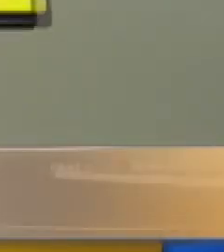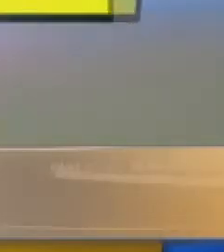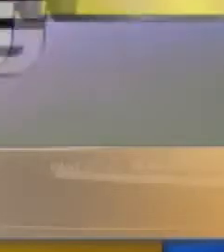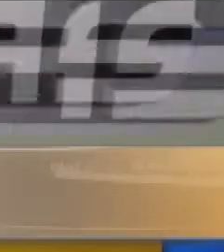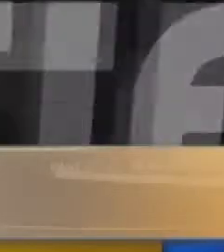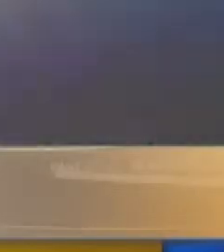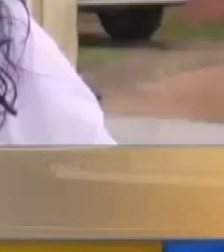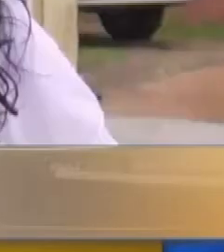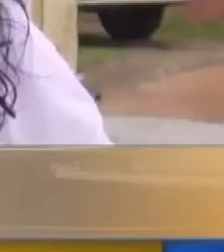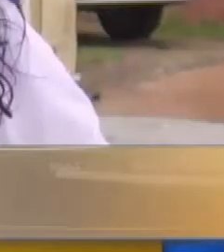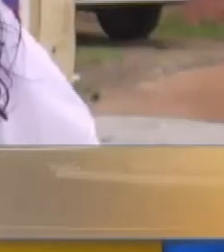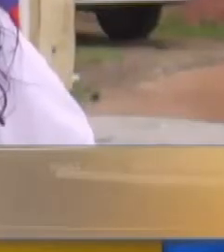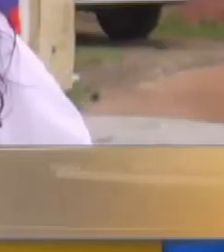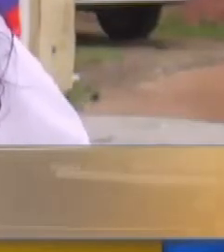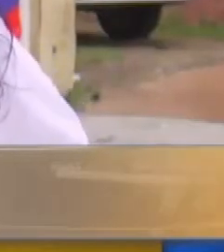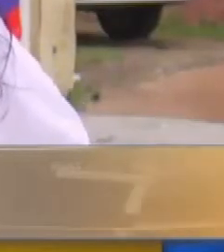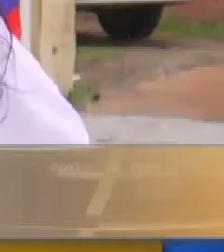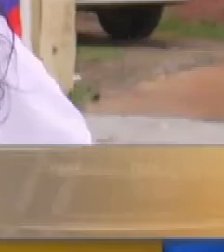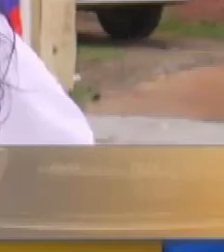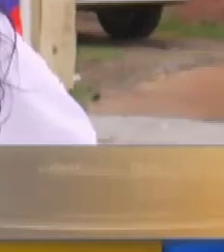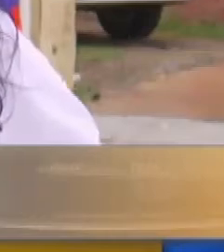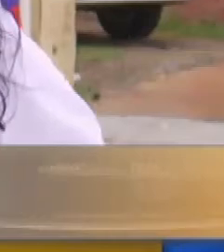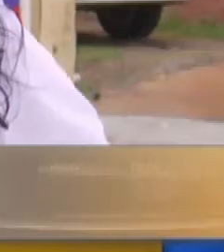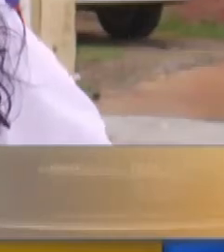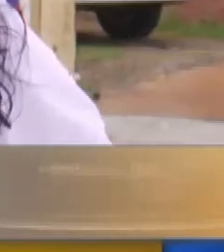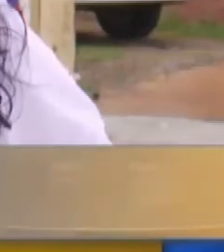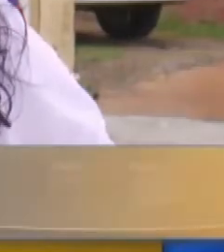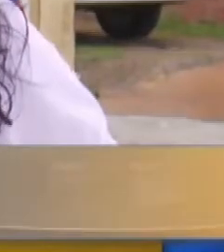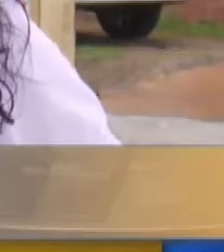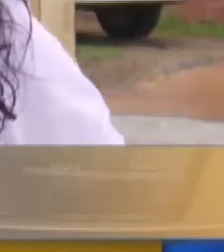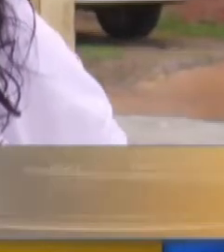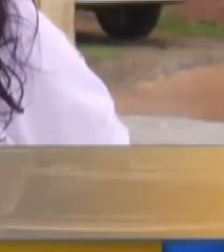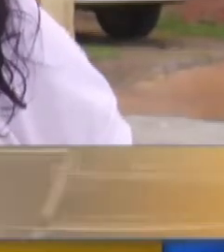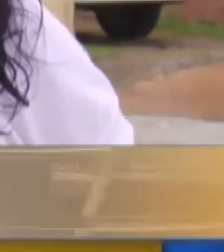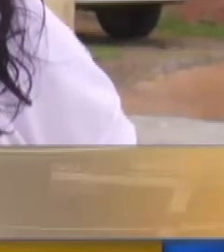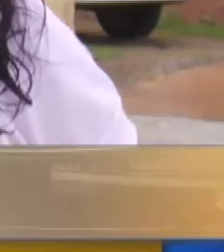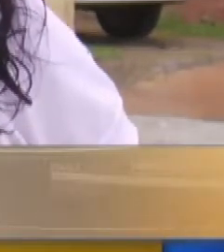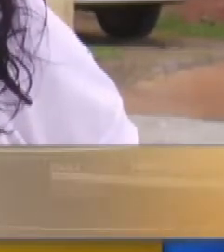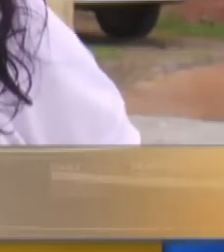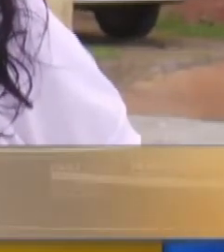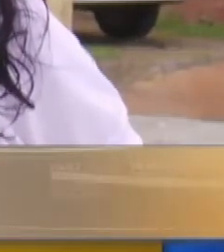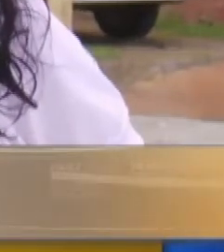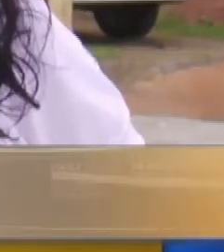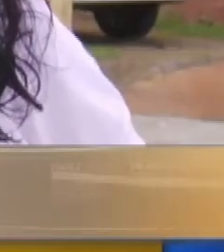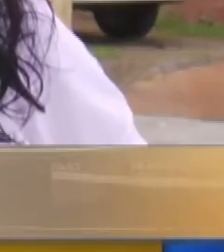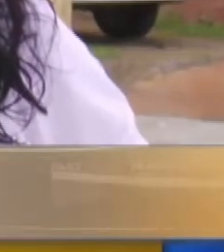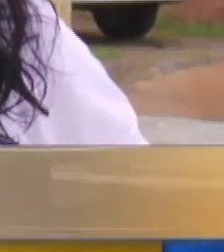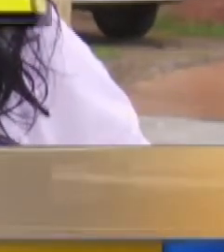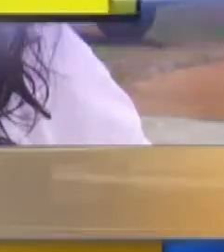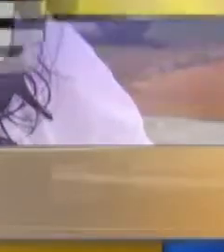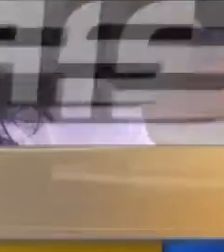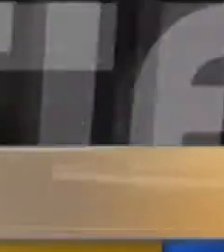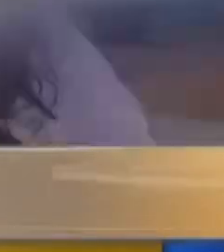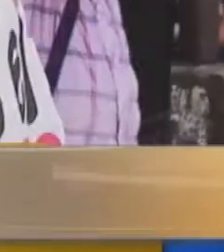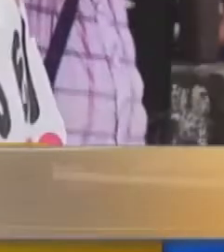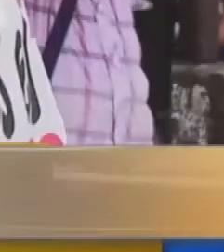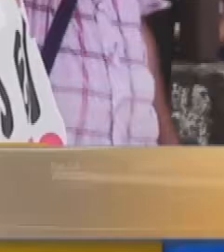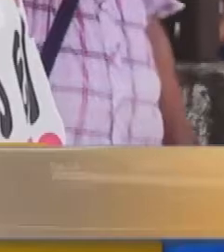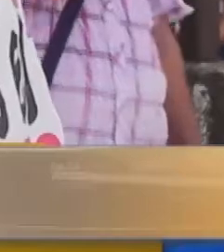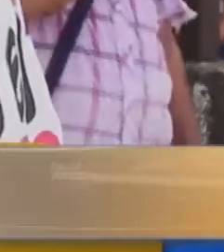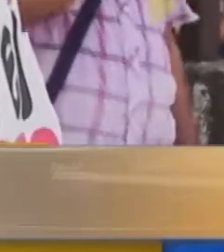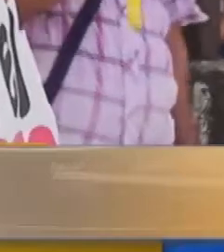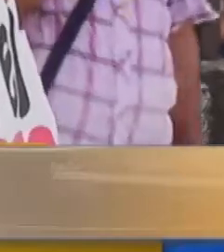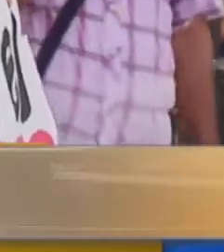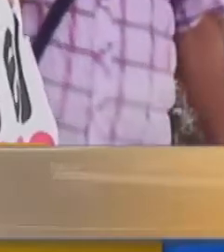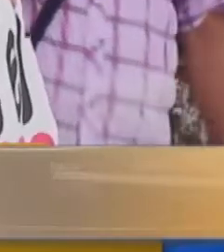techo. Al paro estatal se unieron en las últimas horas los trabajadores de medicina legal. Eso era información en minutos.